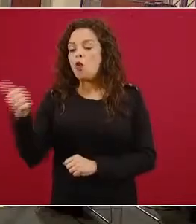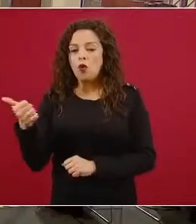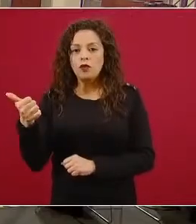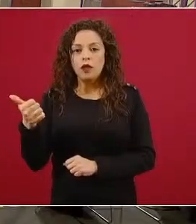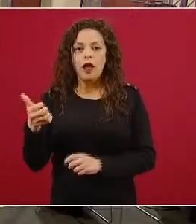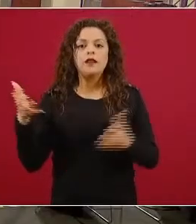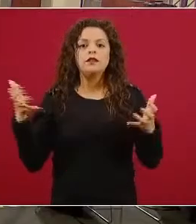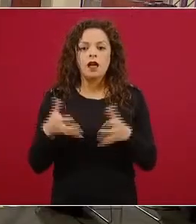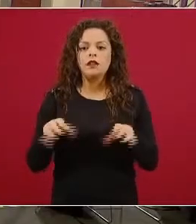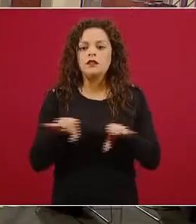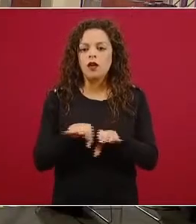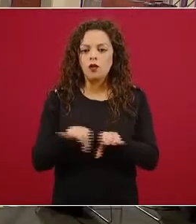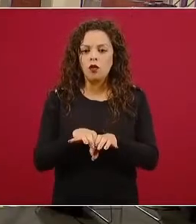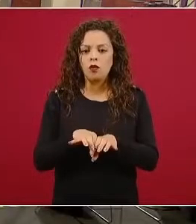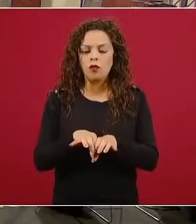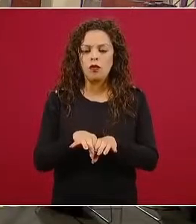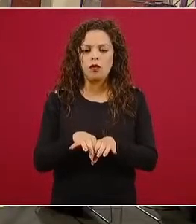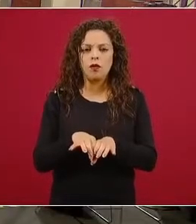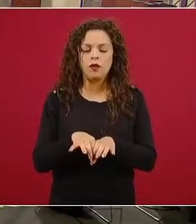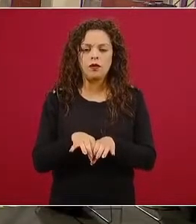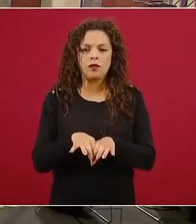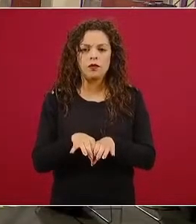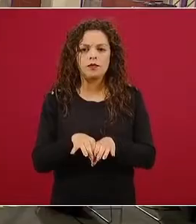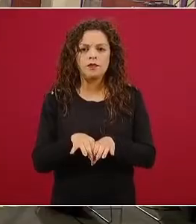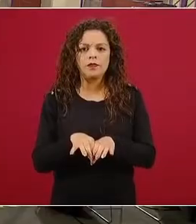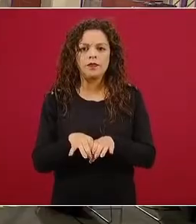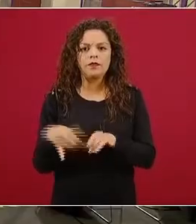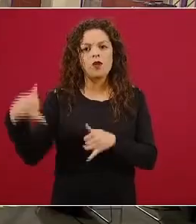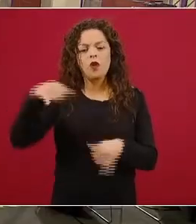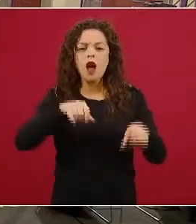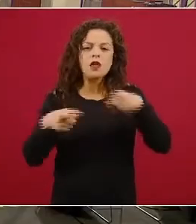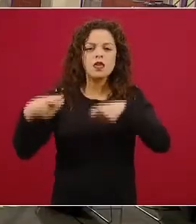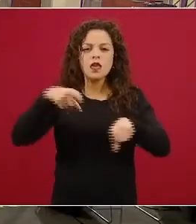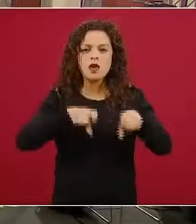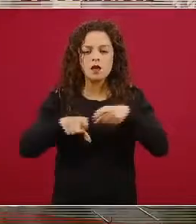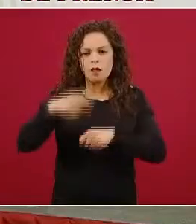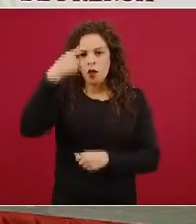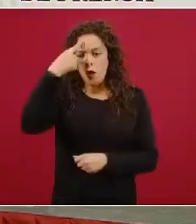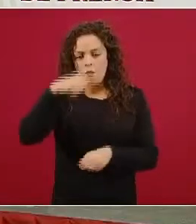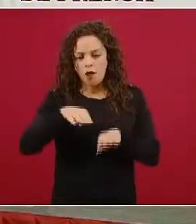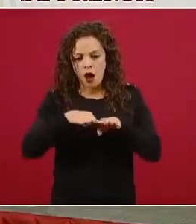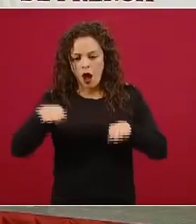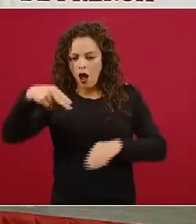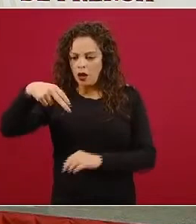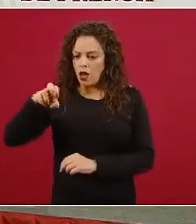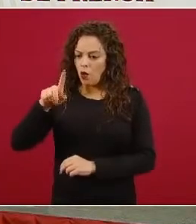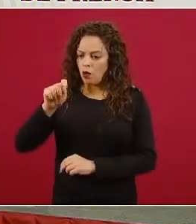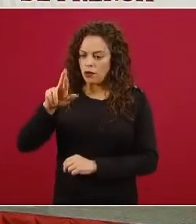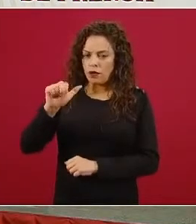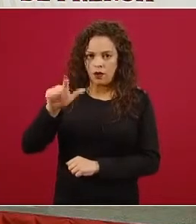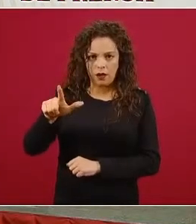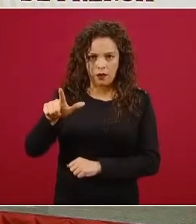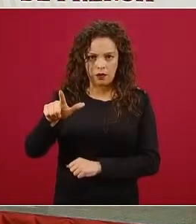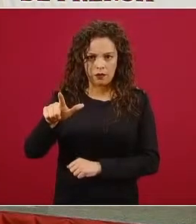haciendo por mecanismos químicos de neutralización o inhibición,